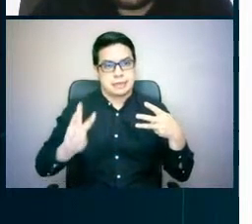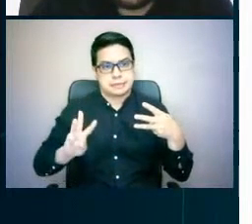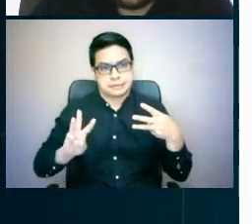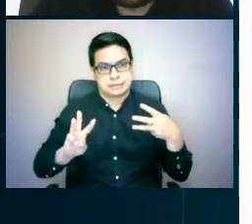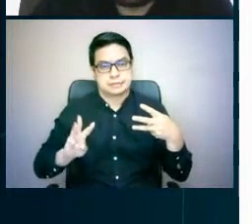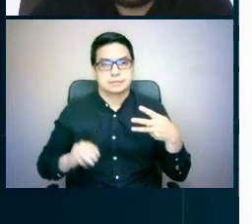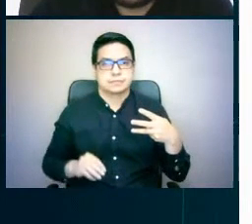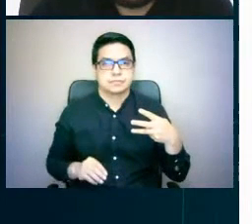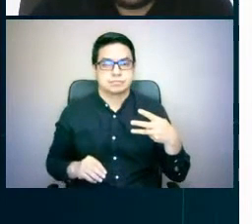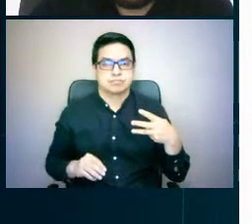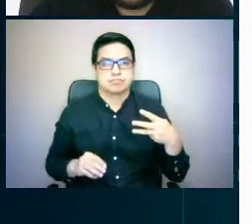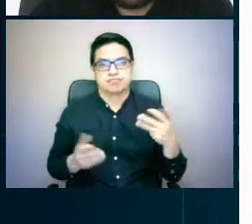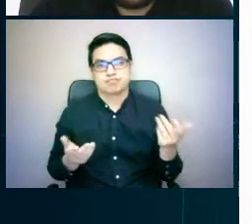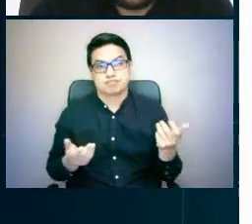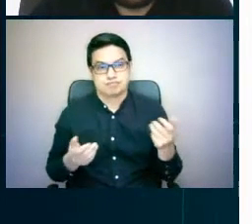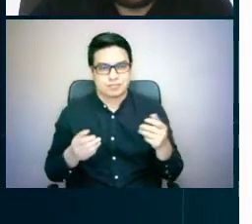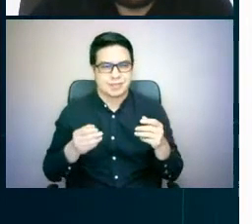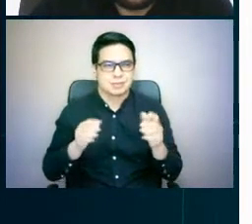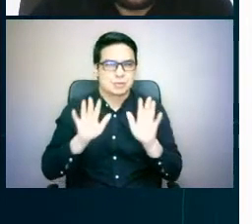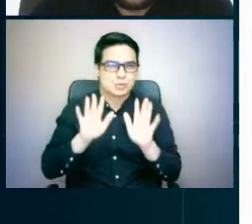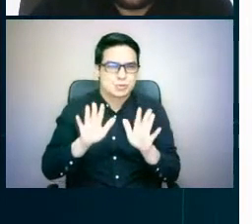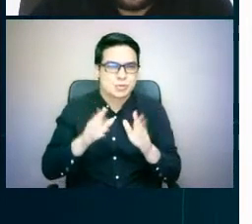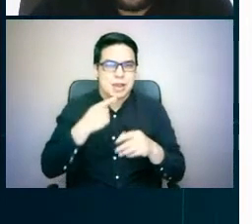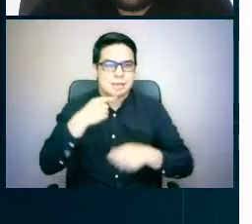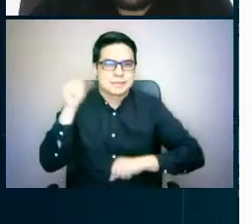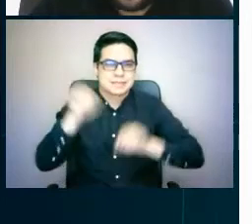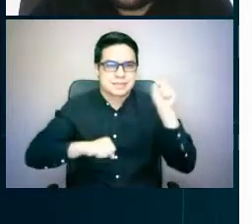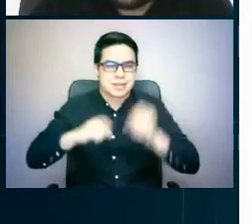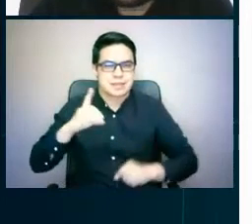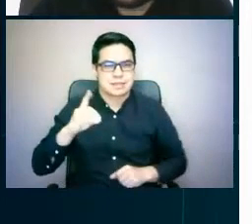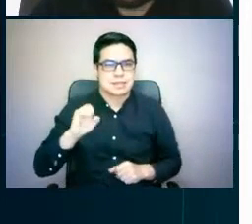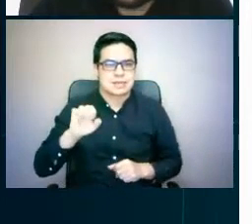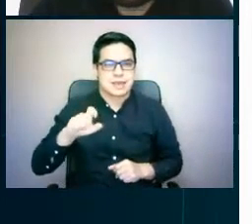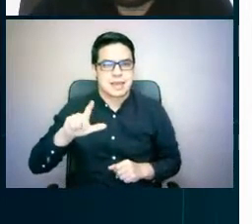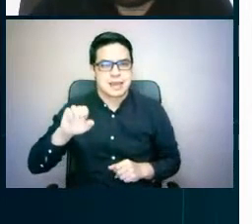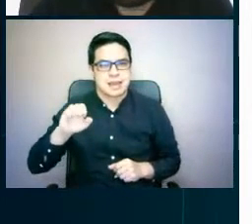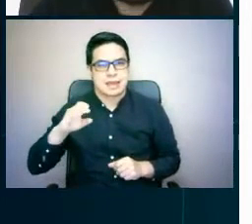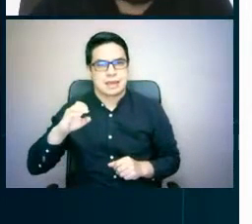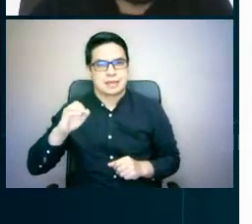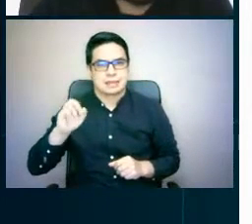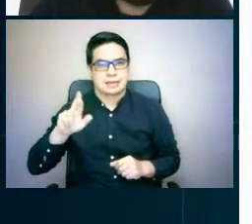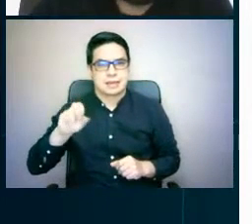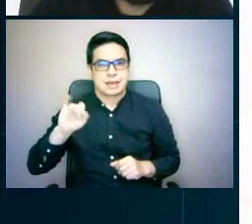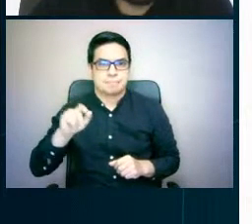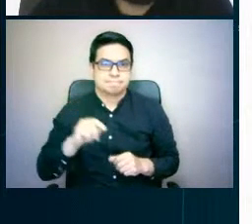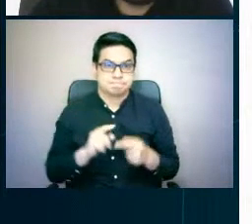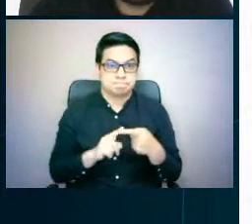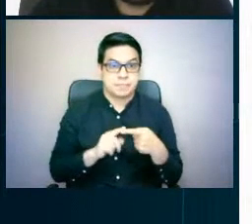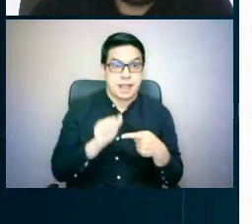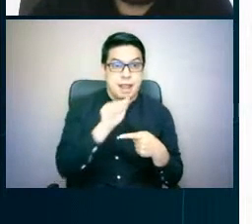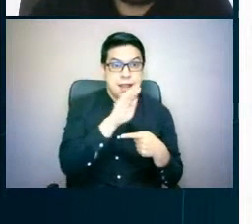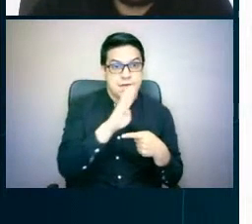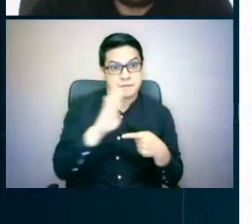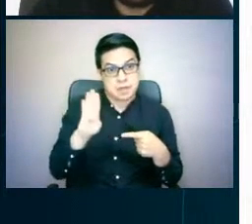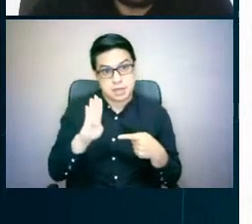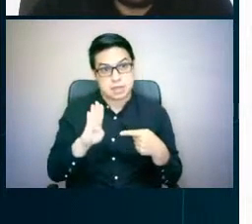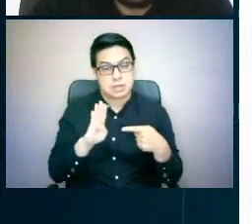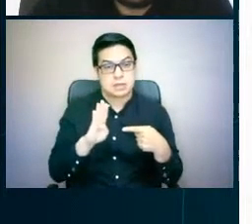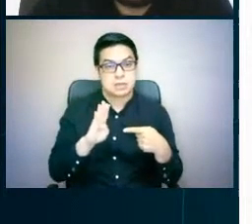condiciones dieléctricas, como les venía mencionando, en ABB y en Siemens, tenemos que